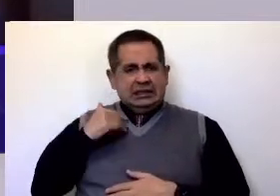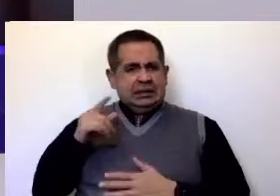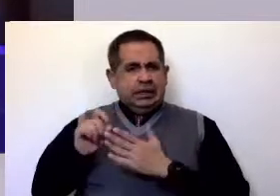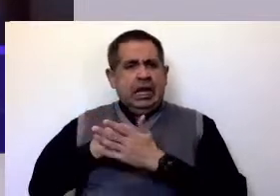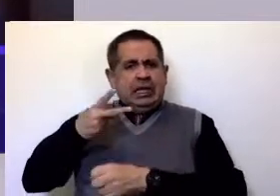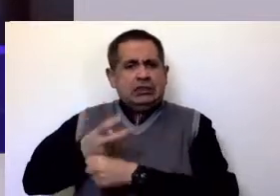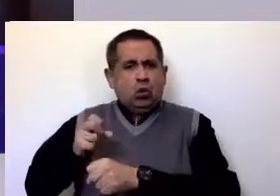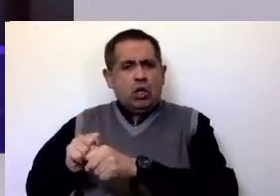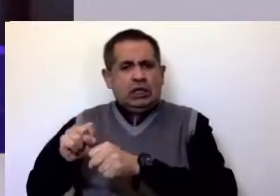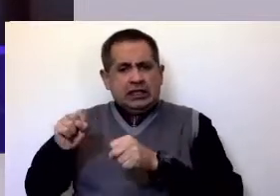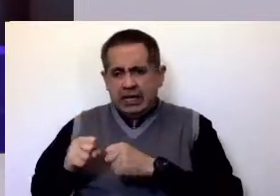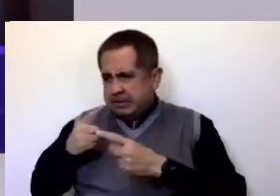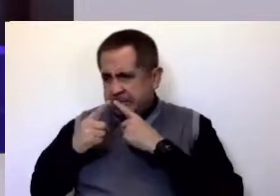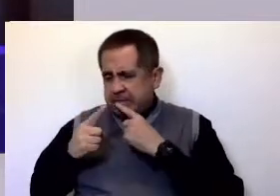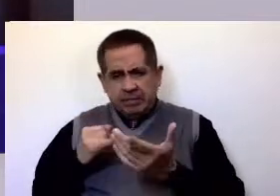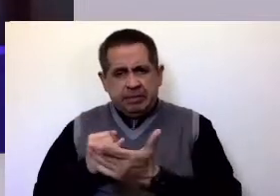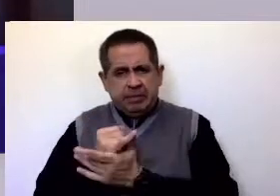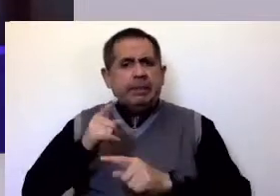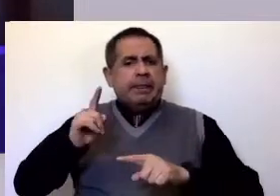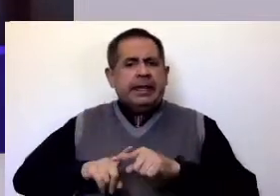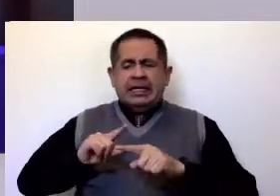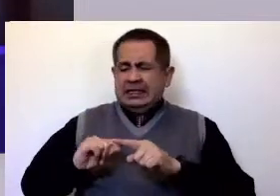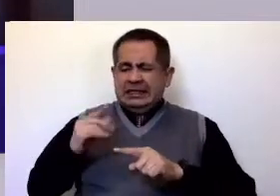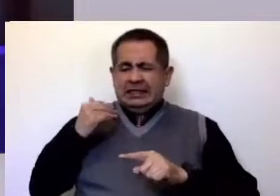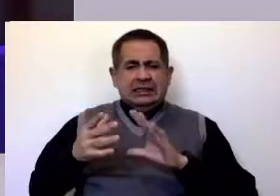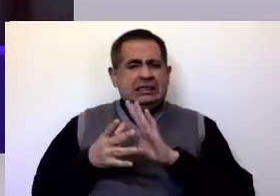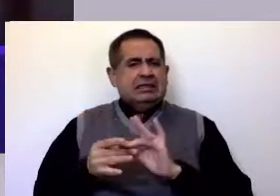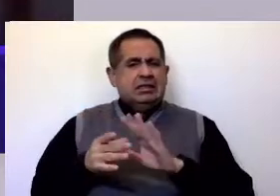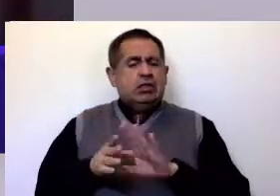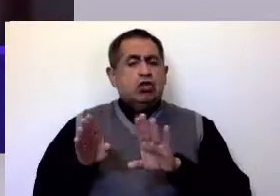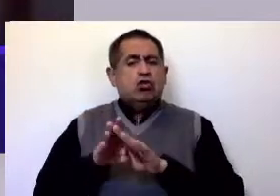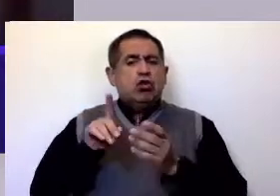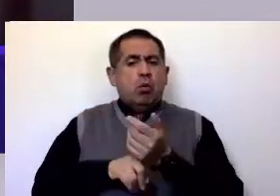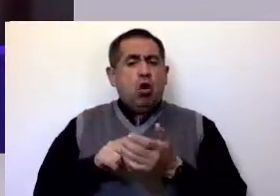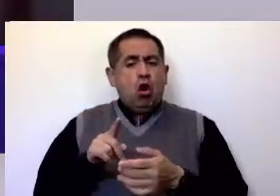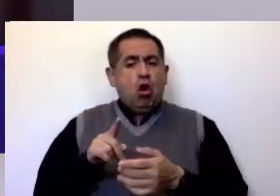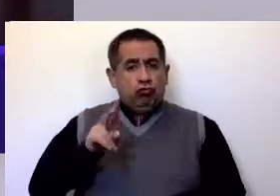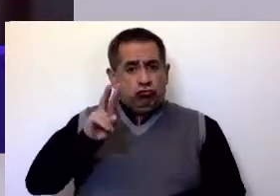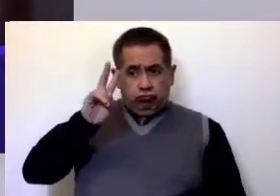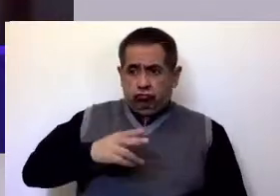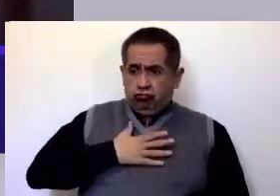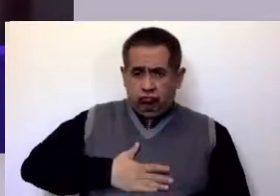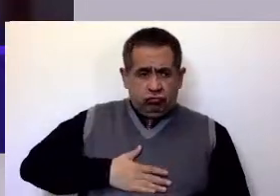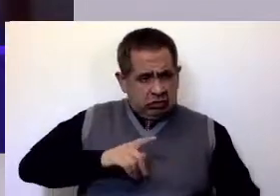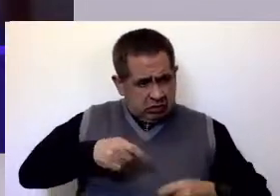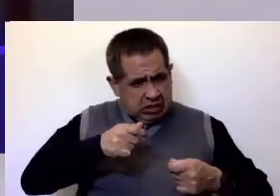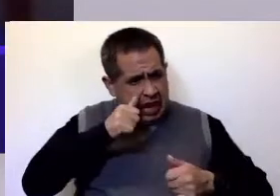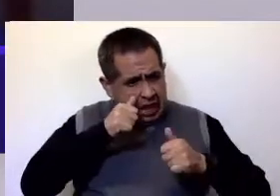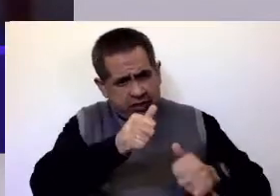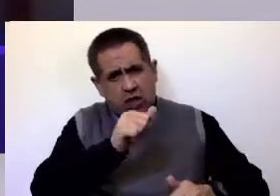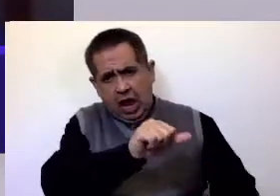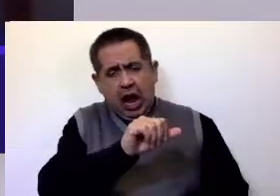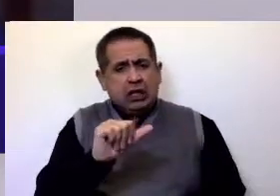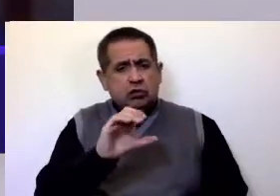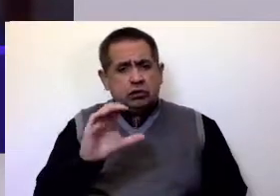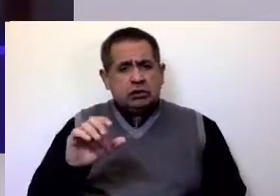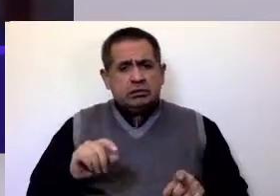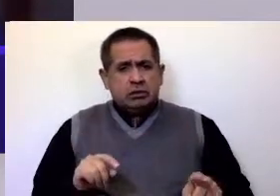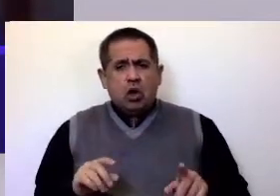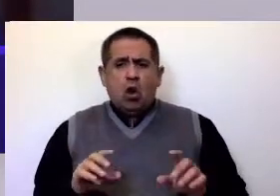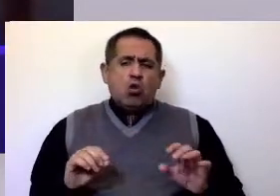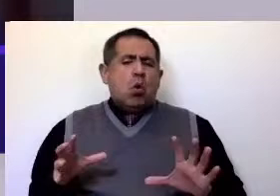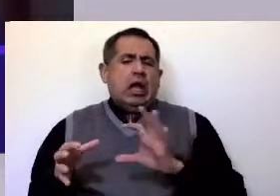sala es un asunto reciente en el que se abordó sobre la legitimación de una asociación civil o una organización no gubernamental